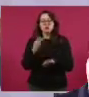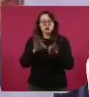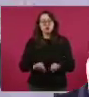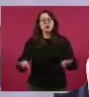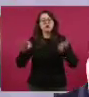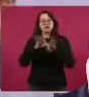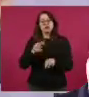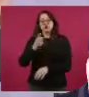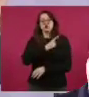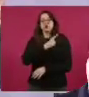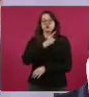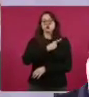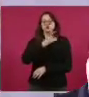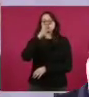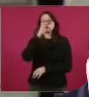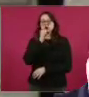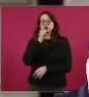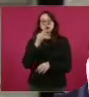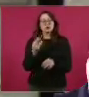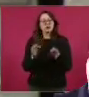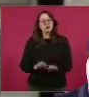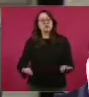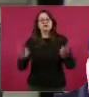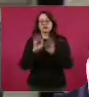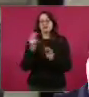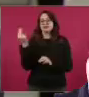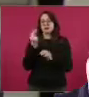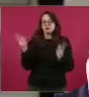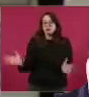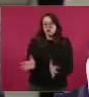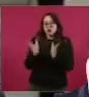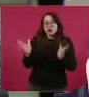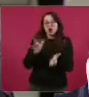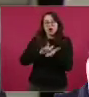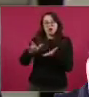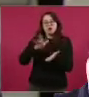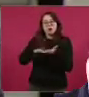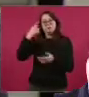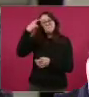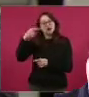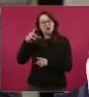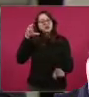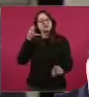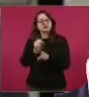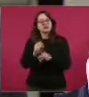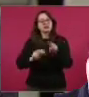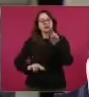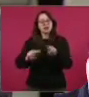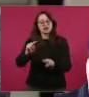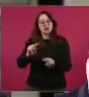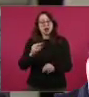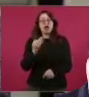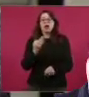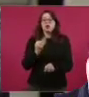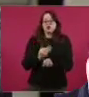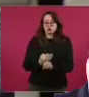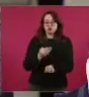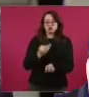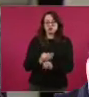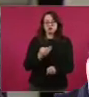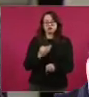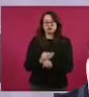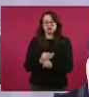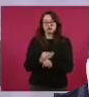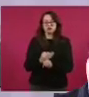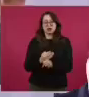llegar y tener este nivel que tenemos ahorita, y va a seguir creciendo porque ahorita nos encontramos en un nivel de la